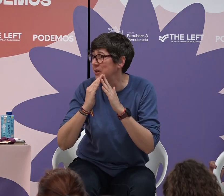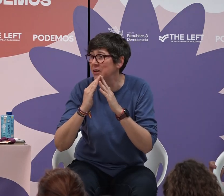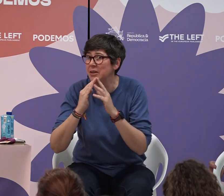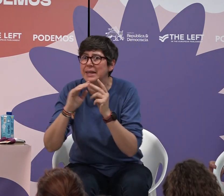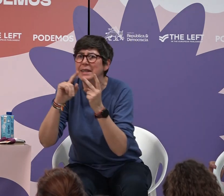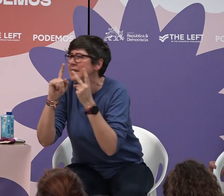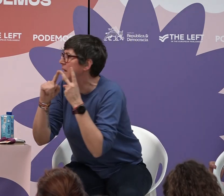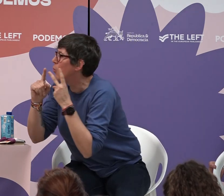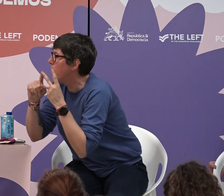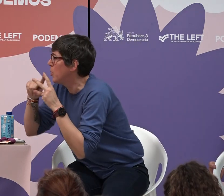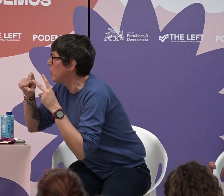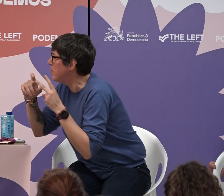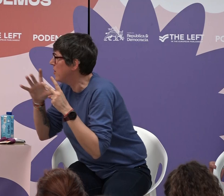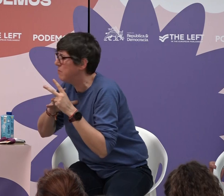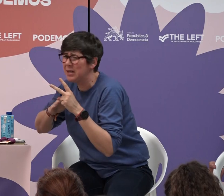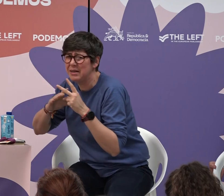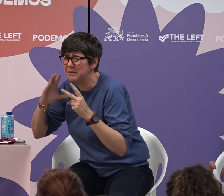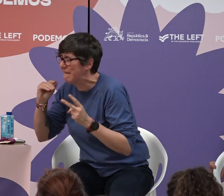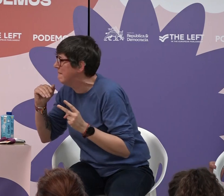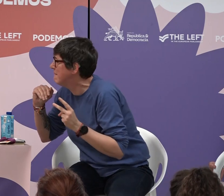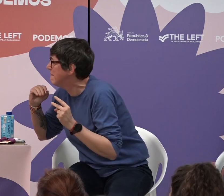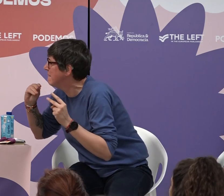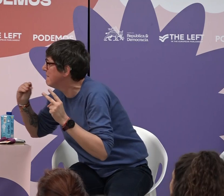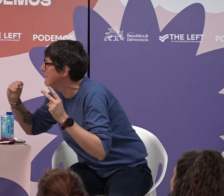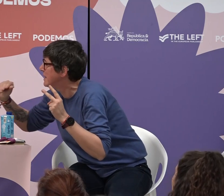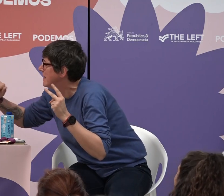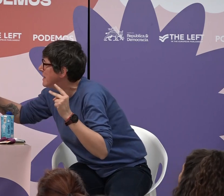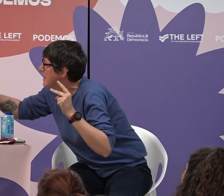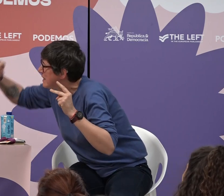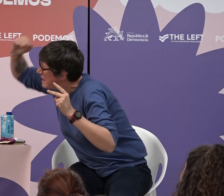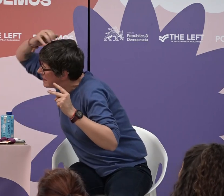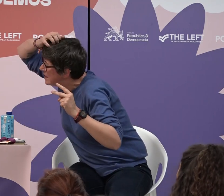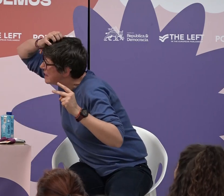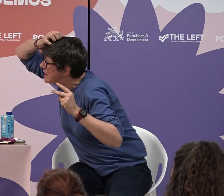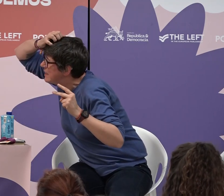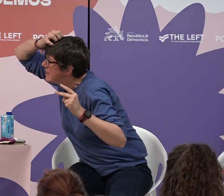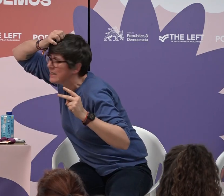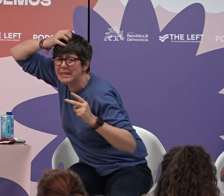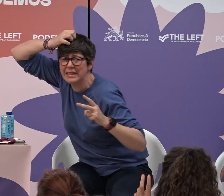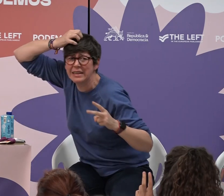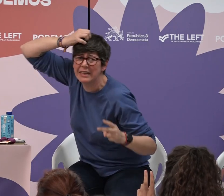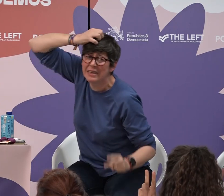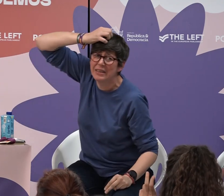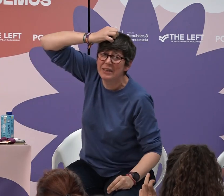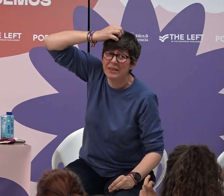para Valencia y no me lo voy a llevar a casa la segunda pregunta me la puede repetir porque se me ha olvidado